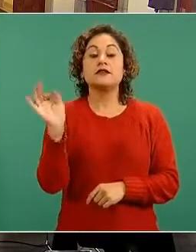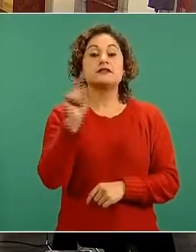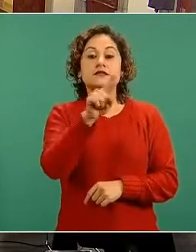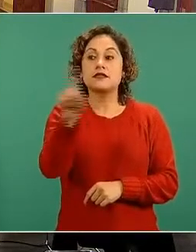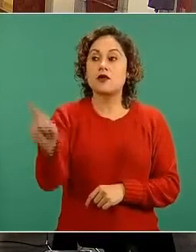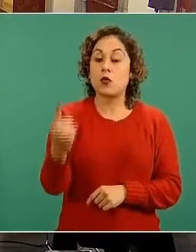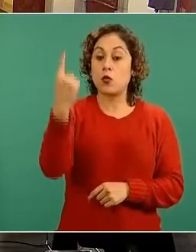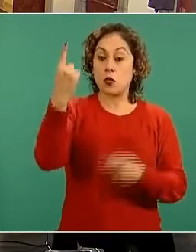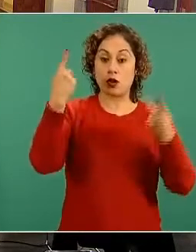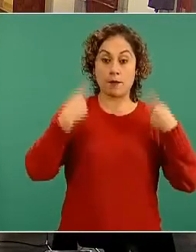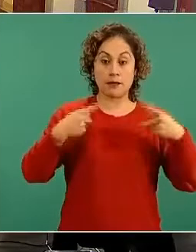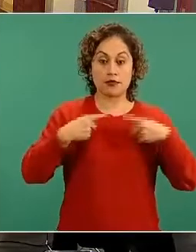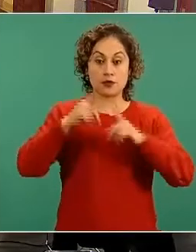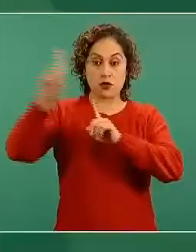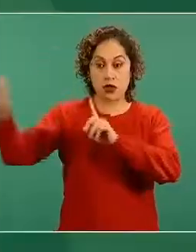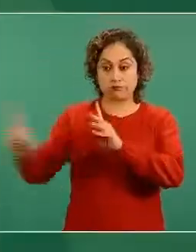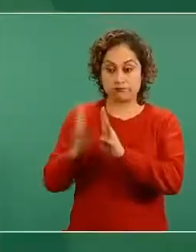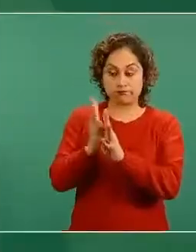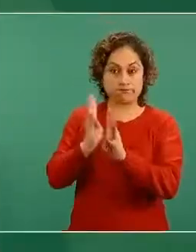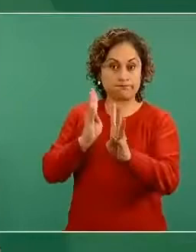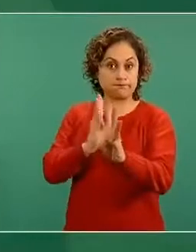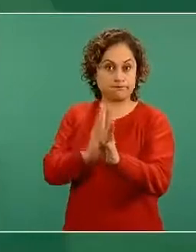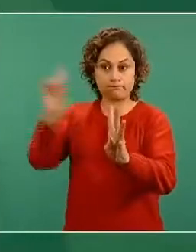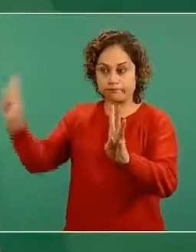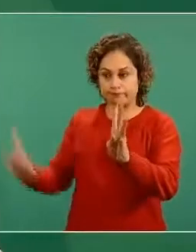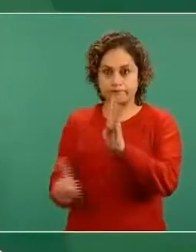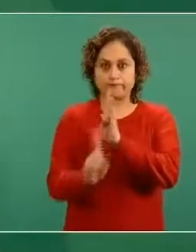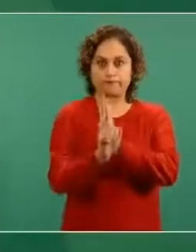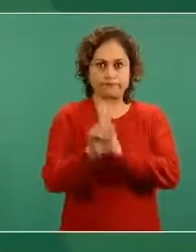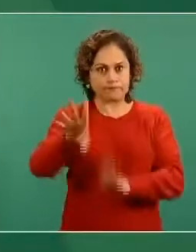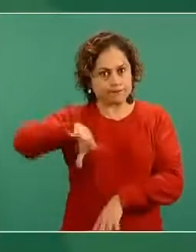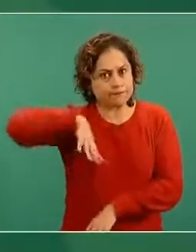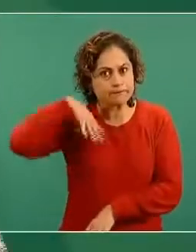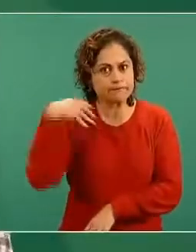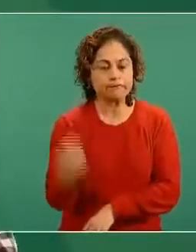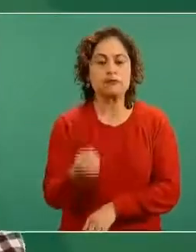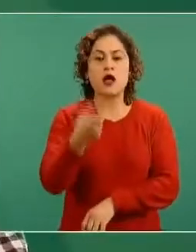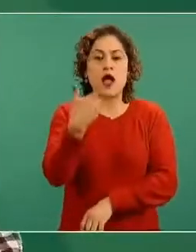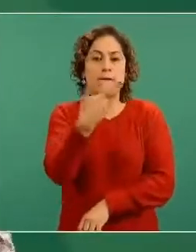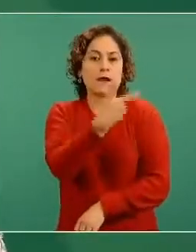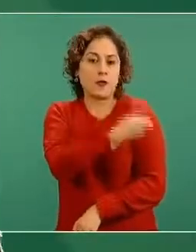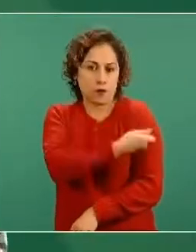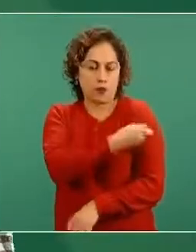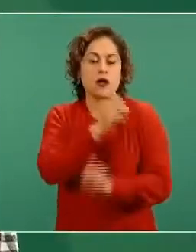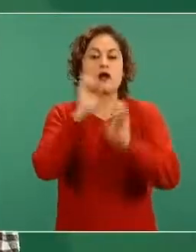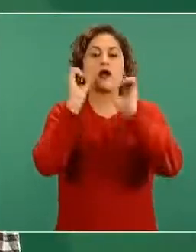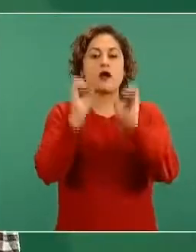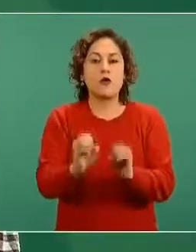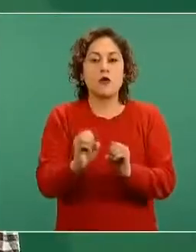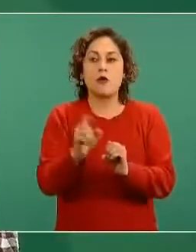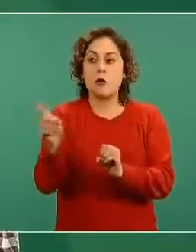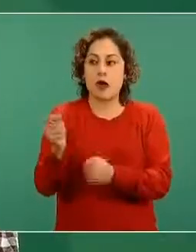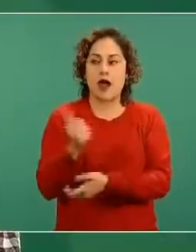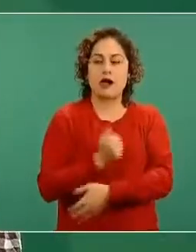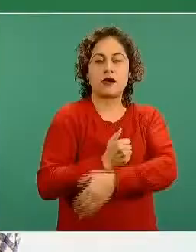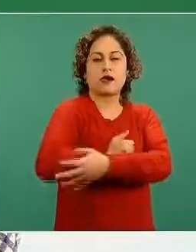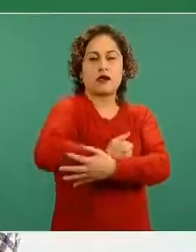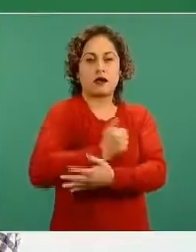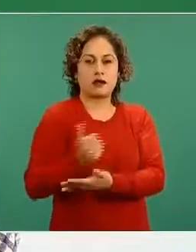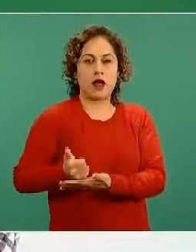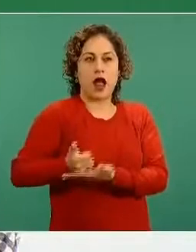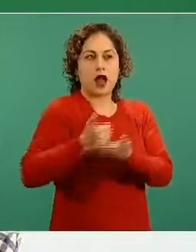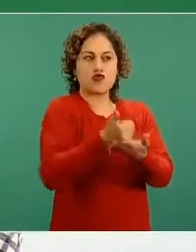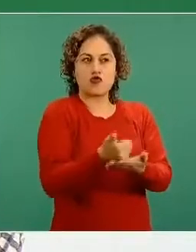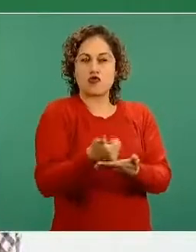de saltarse la fila, de inscribirse para vacunar, de facilitar que alguien se vacune cuando no le toca, está